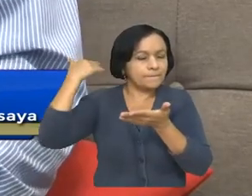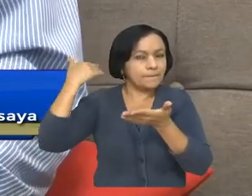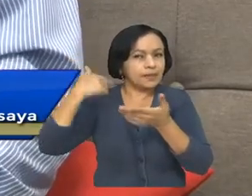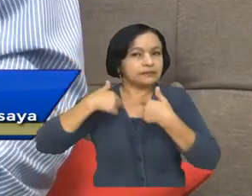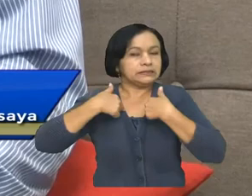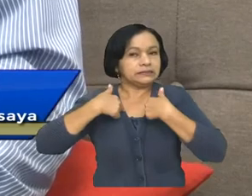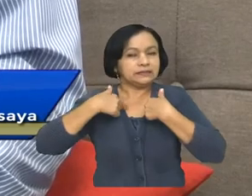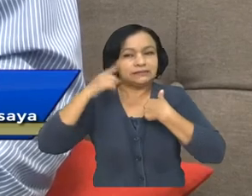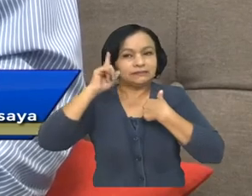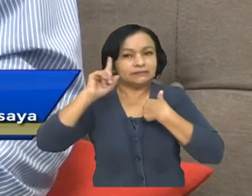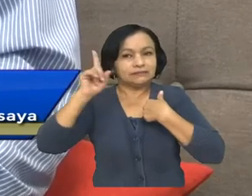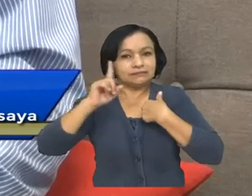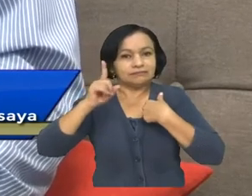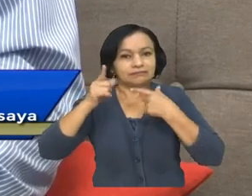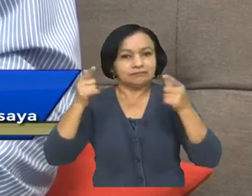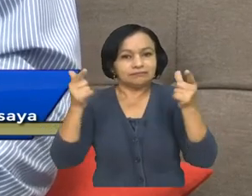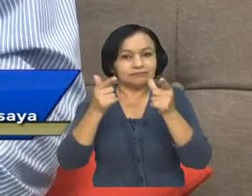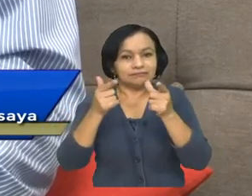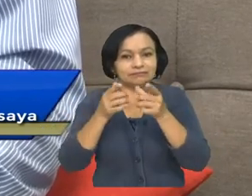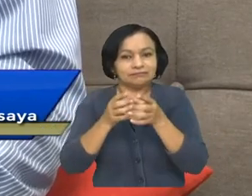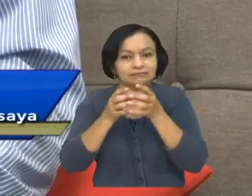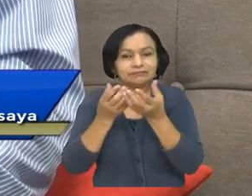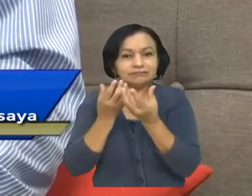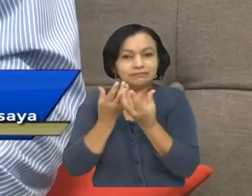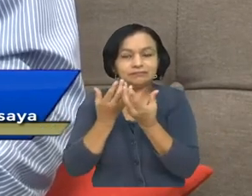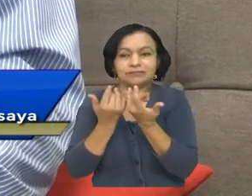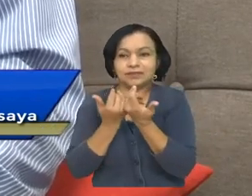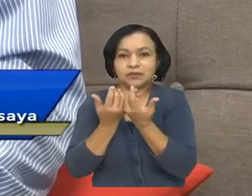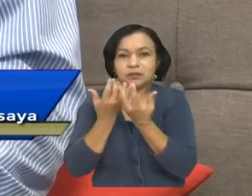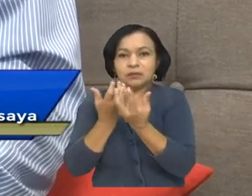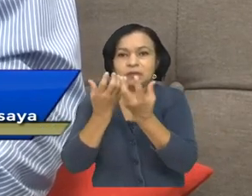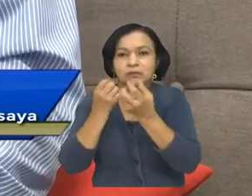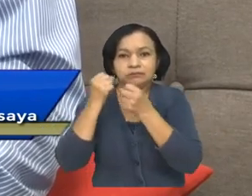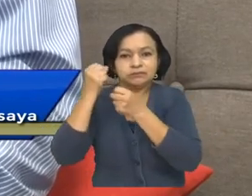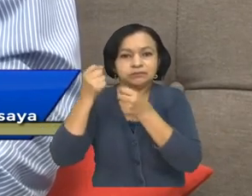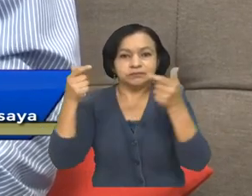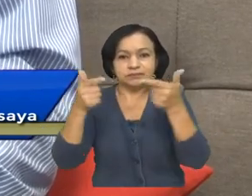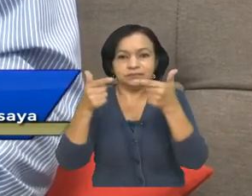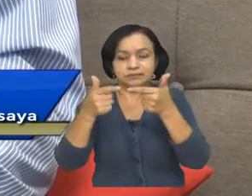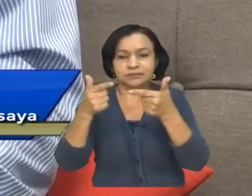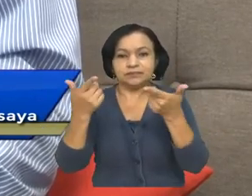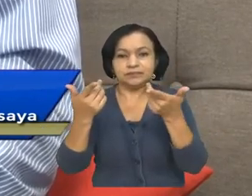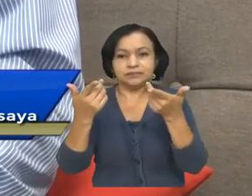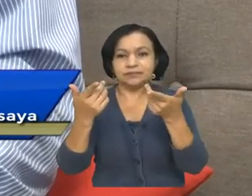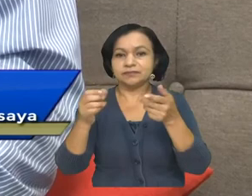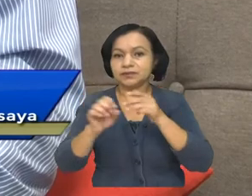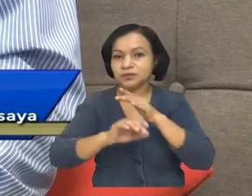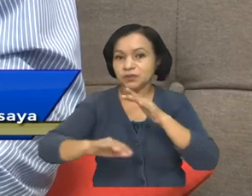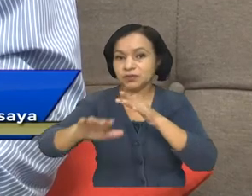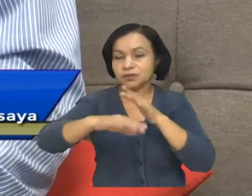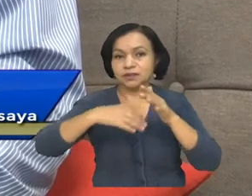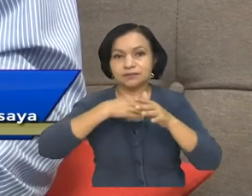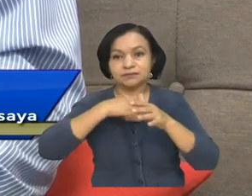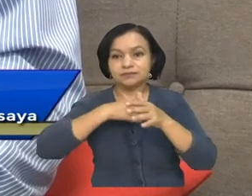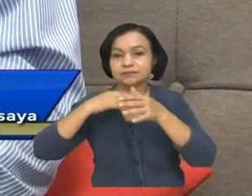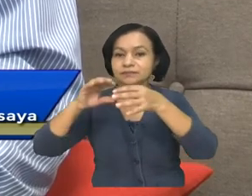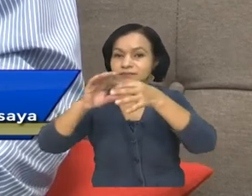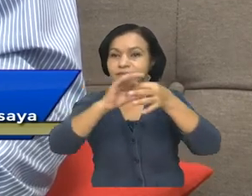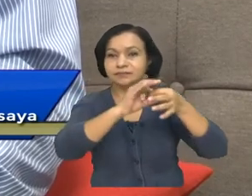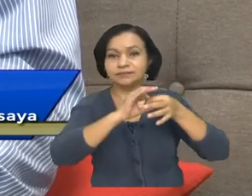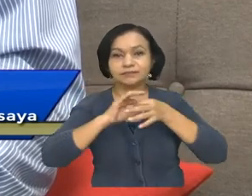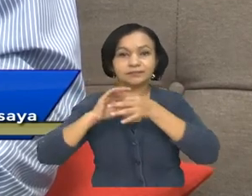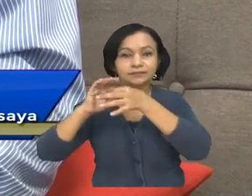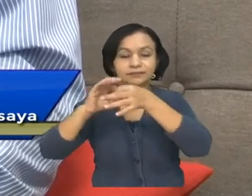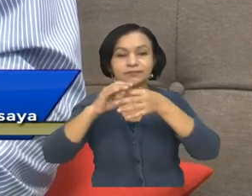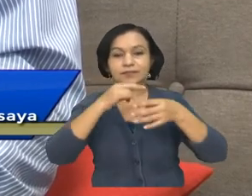eso. Pero era en ese momento, era la justicia social, el elemento que nos unía para